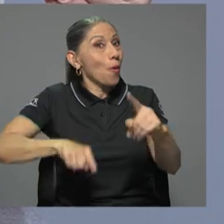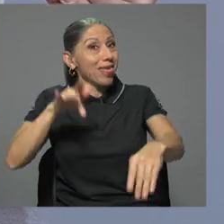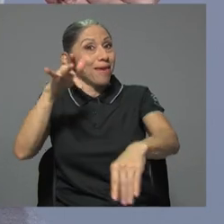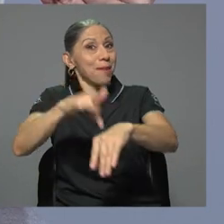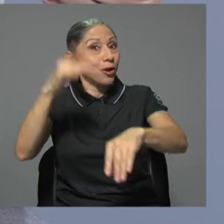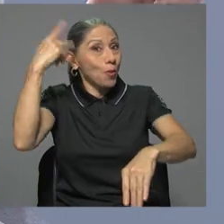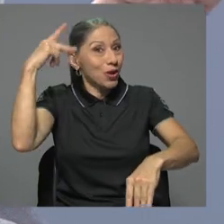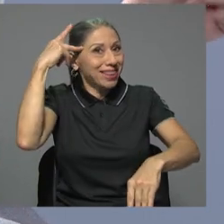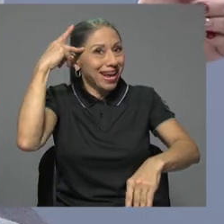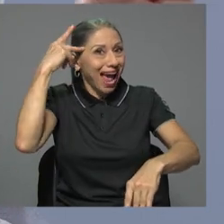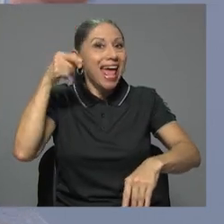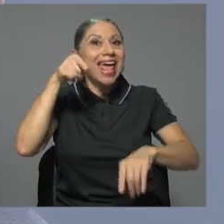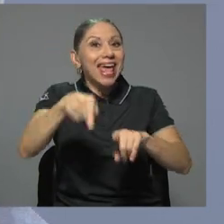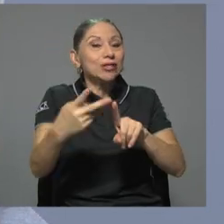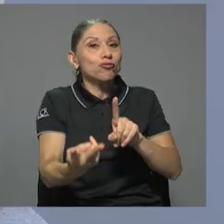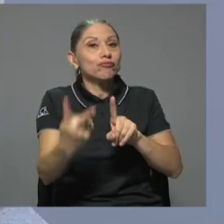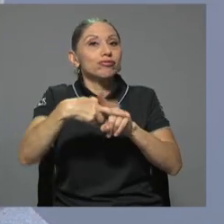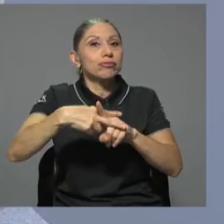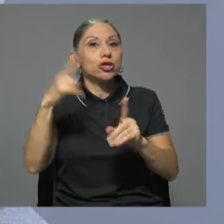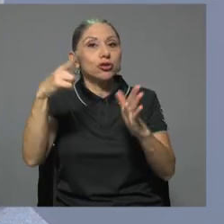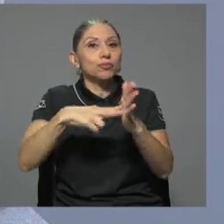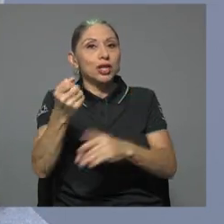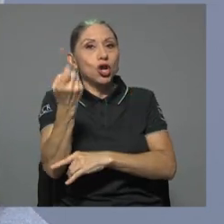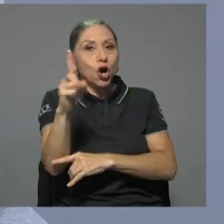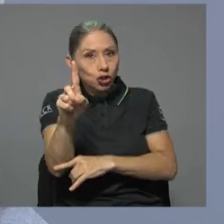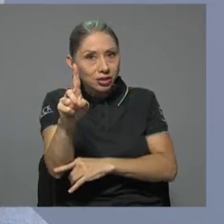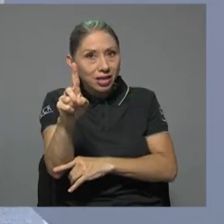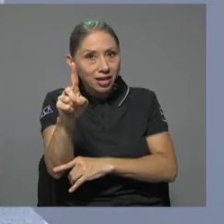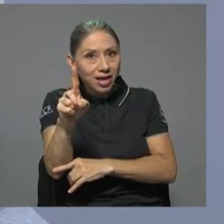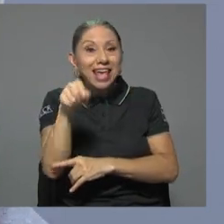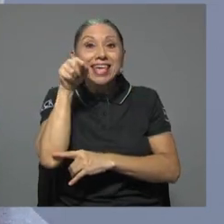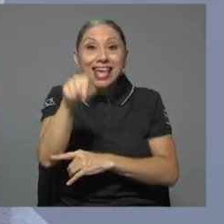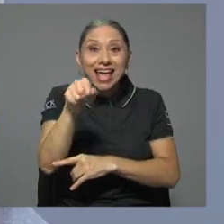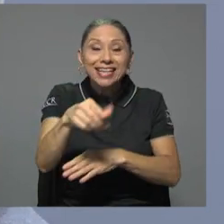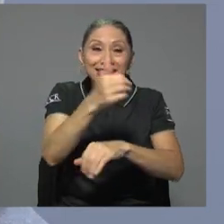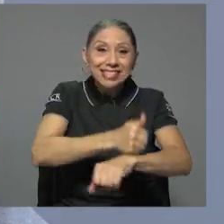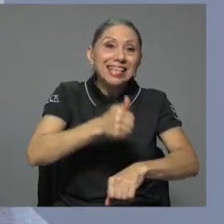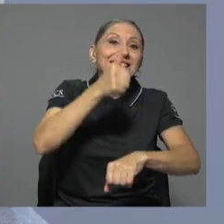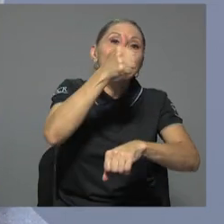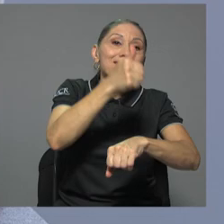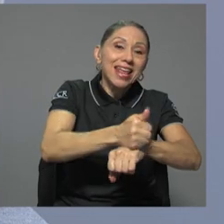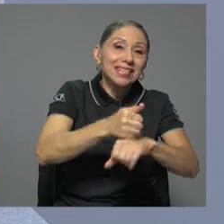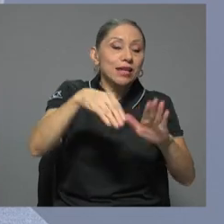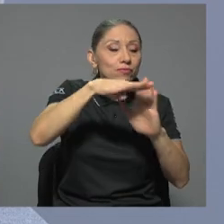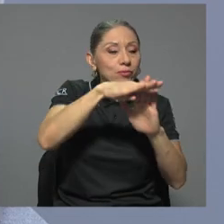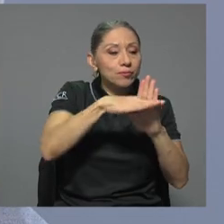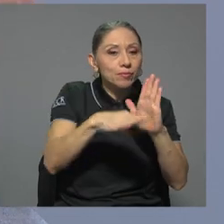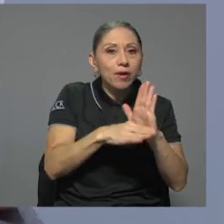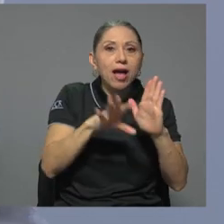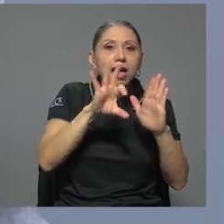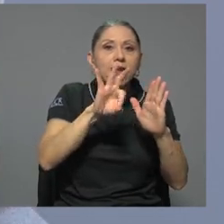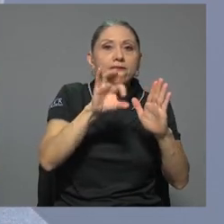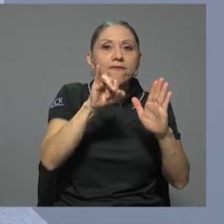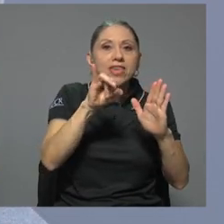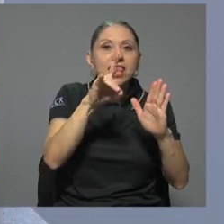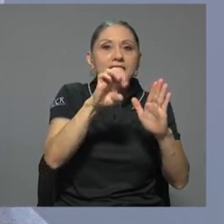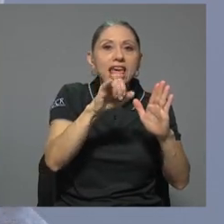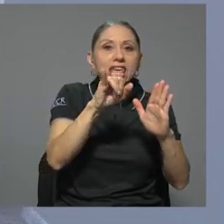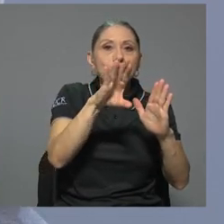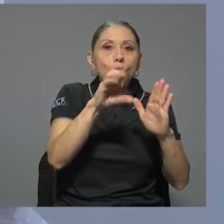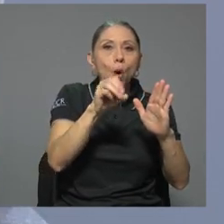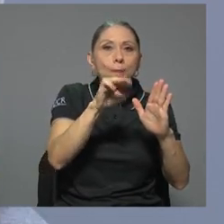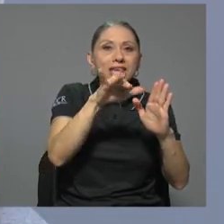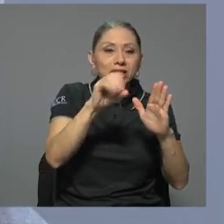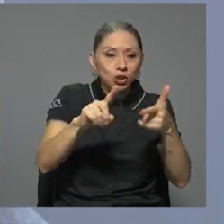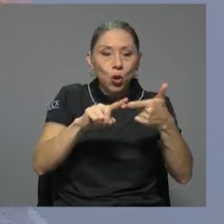implementa y se establecen los mecanismos de fideicomiso del banco del concurso costó montones que